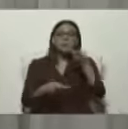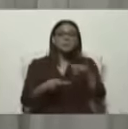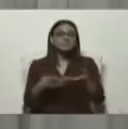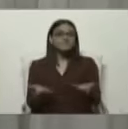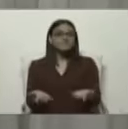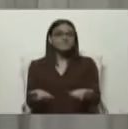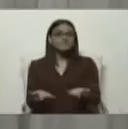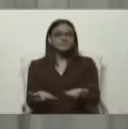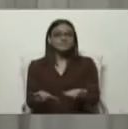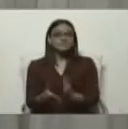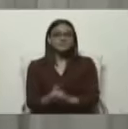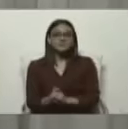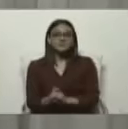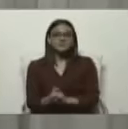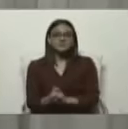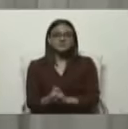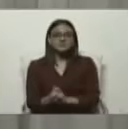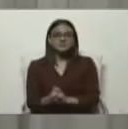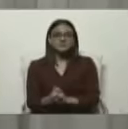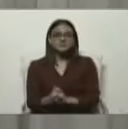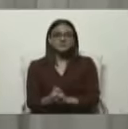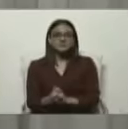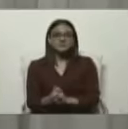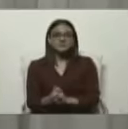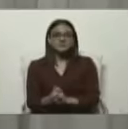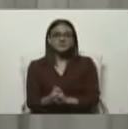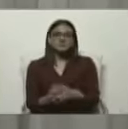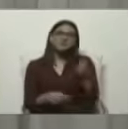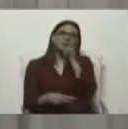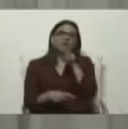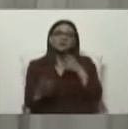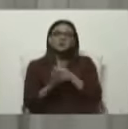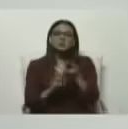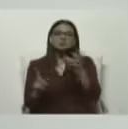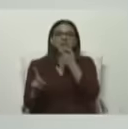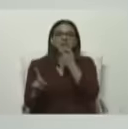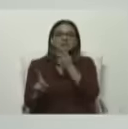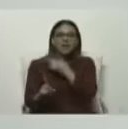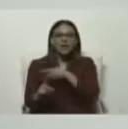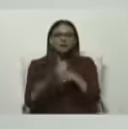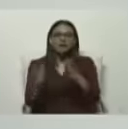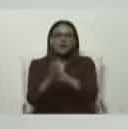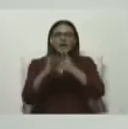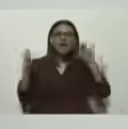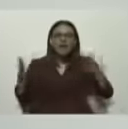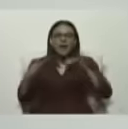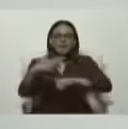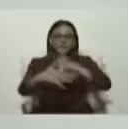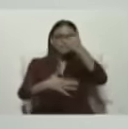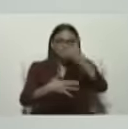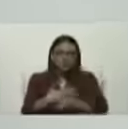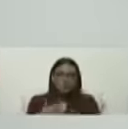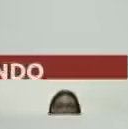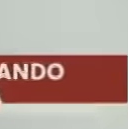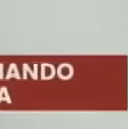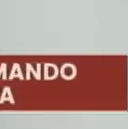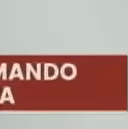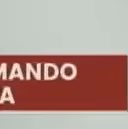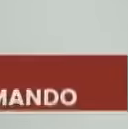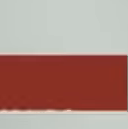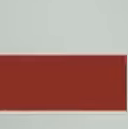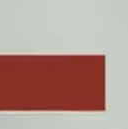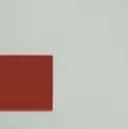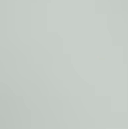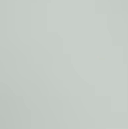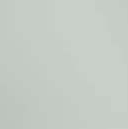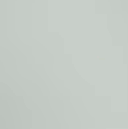en Land of Grace, amplio programa de privatización de